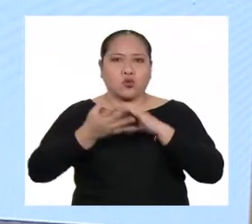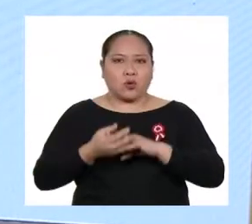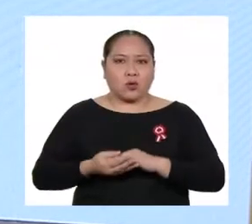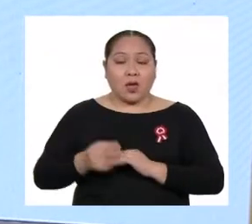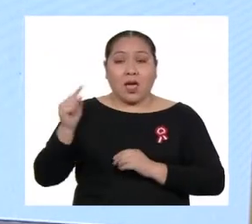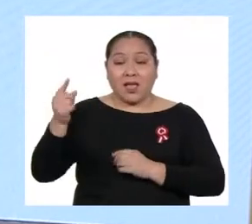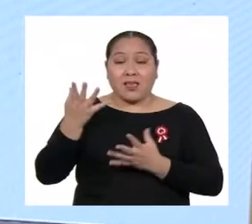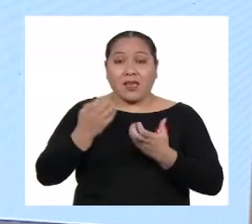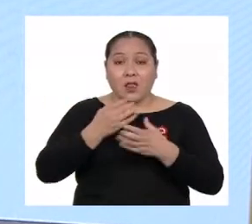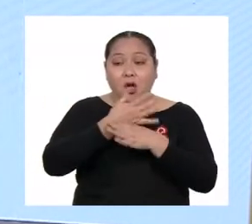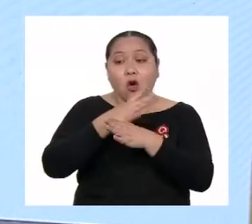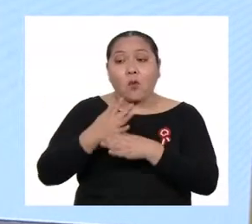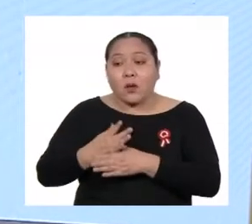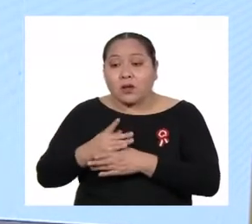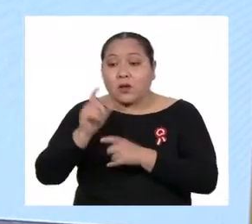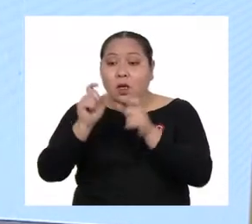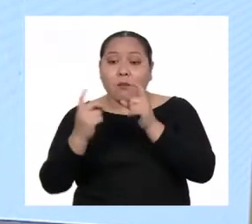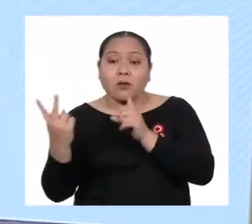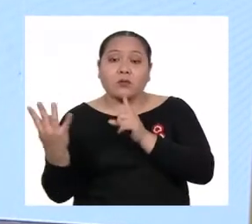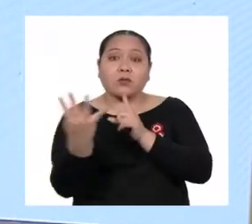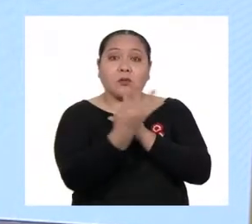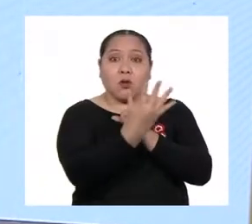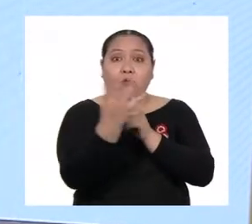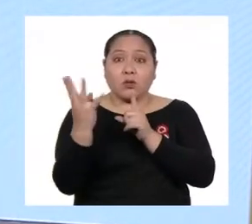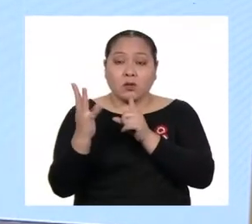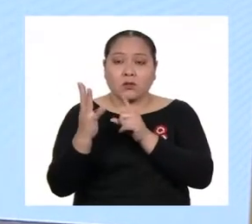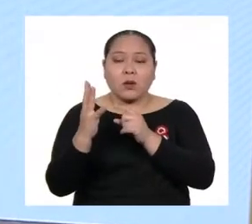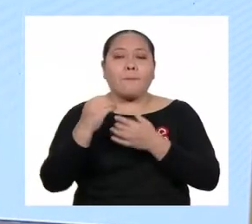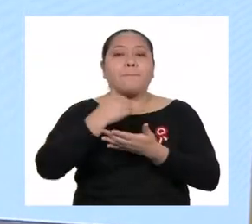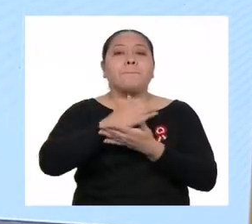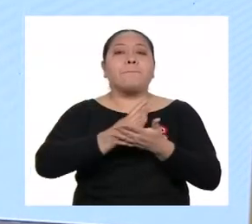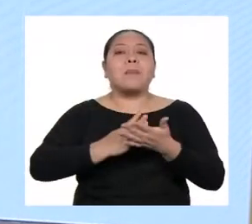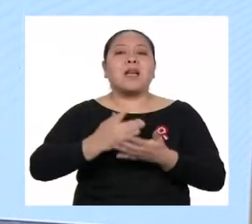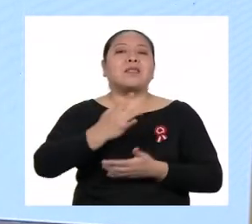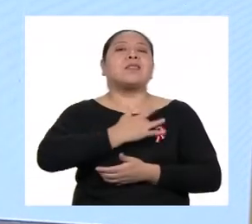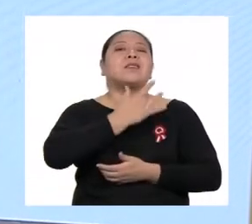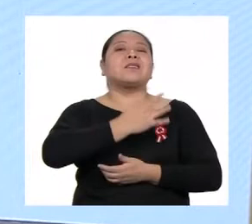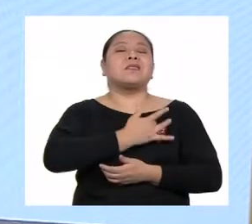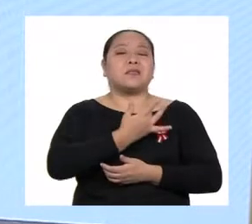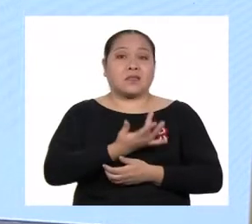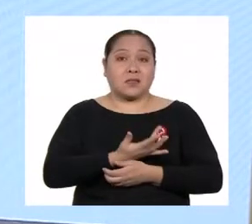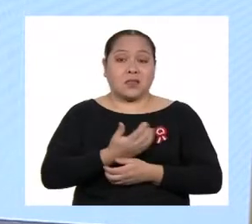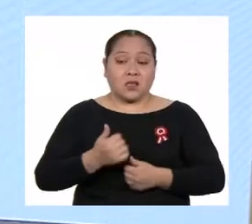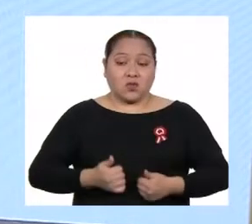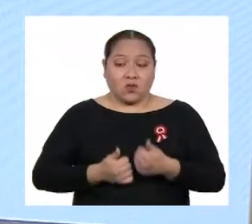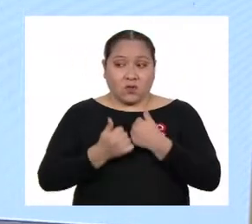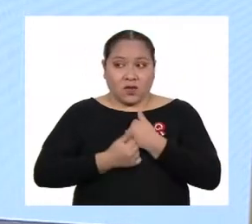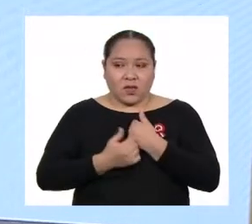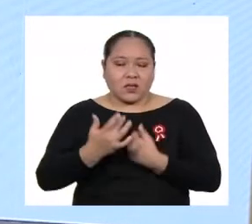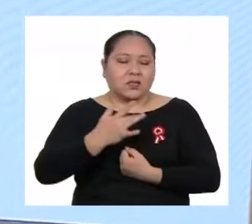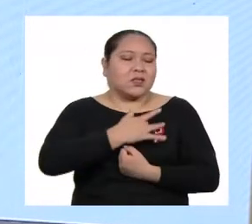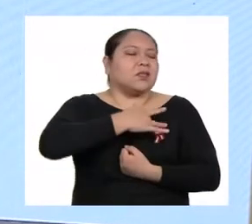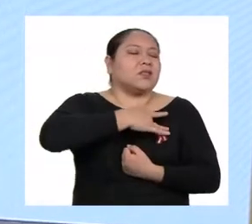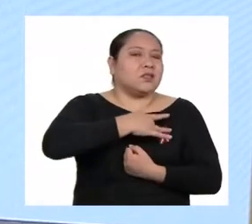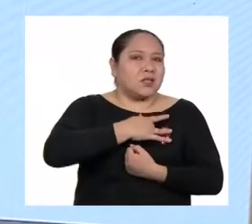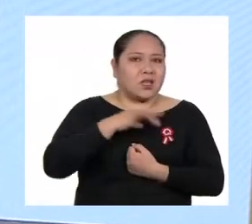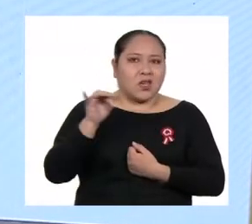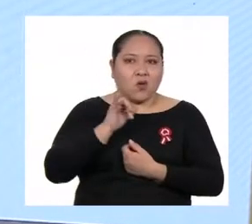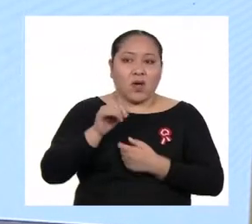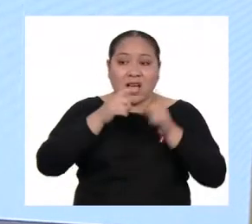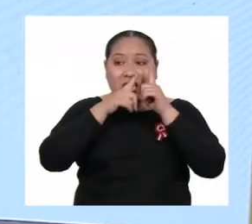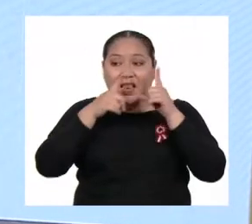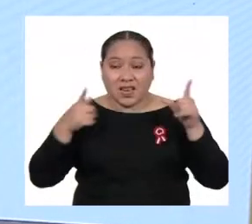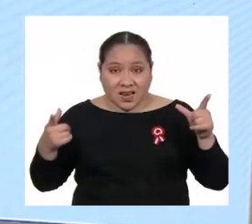quiere compartir con su audiencia episodios de su vida que lo han marcado y que, como sucede en la literatura y el